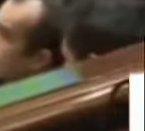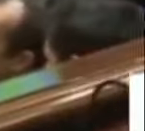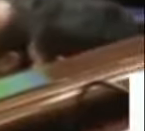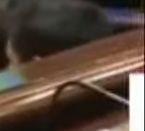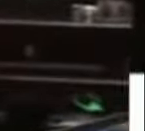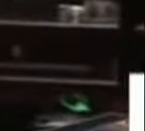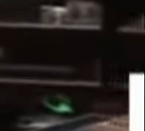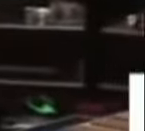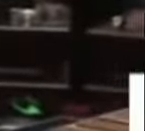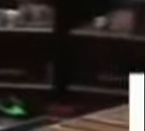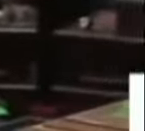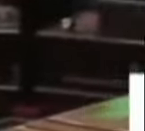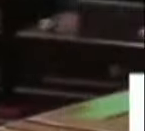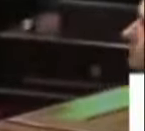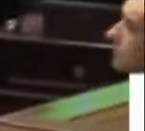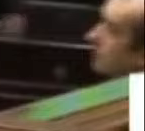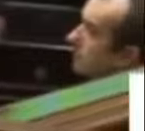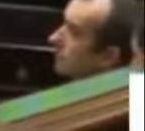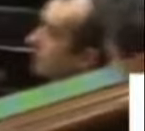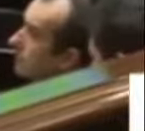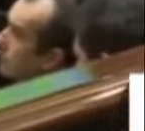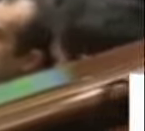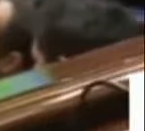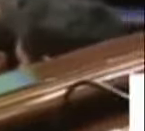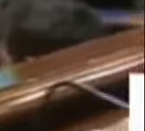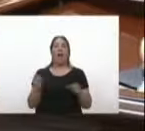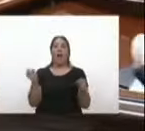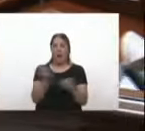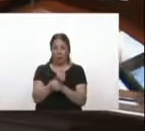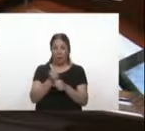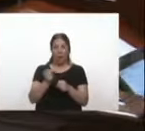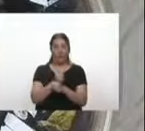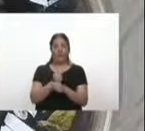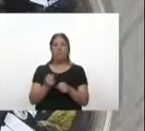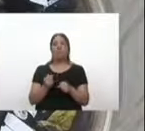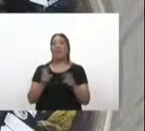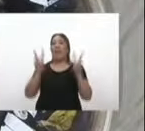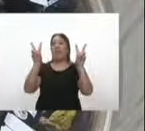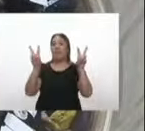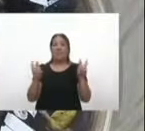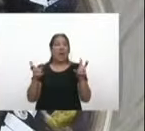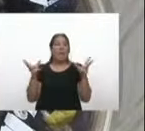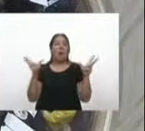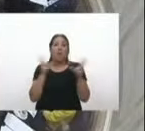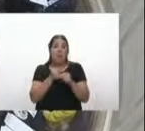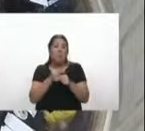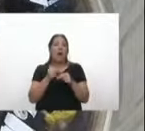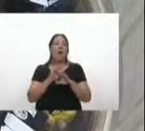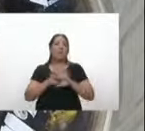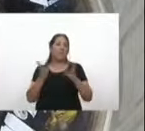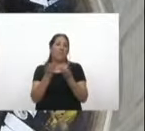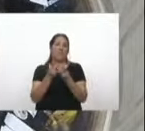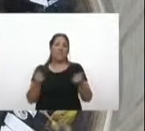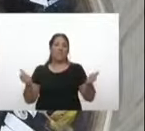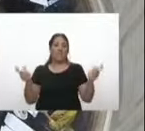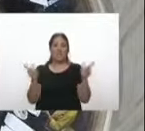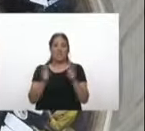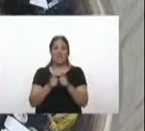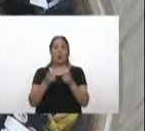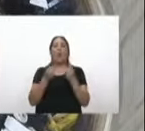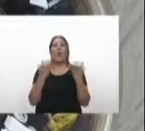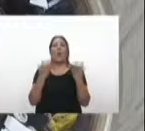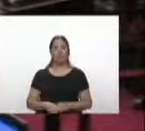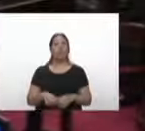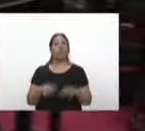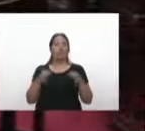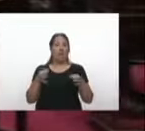embajadores. No, perdón, nominal. La planilla que se vio, que algunos mostraron ayer mal, que no era de esta votación, donde figuran todos votando por el sí, es porque por